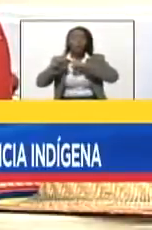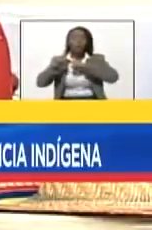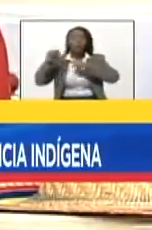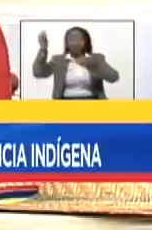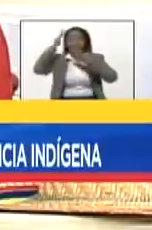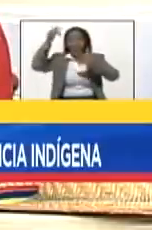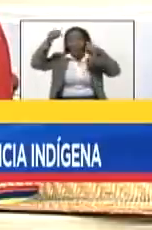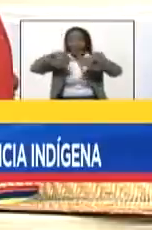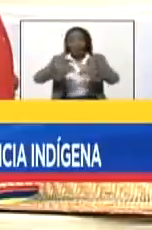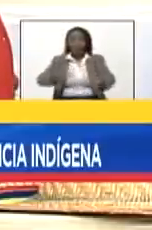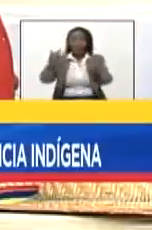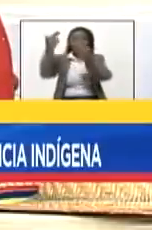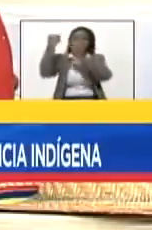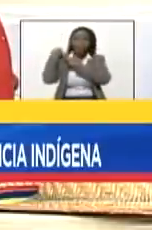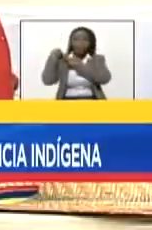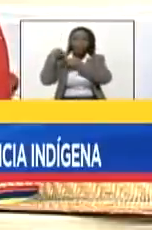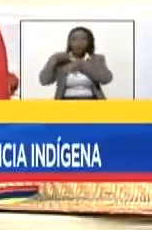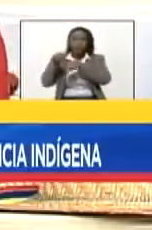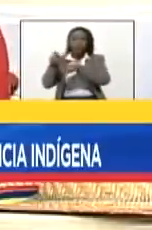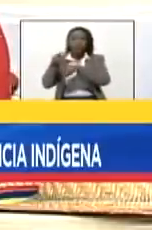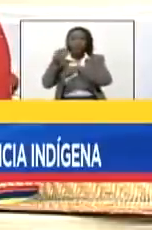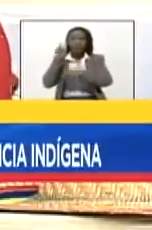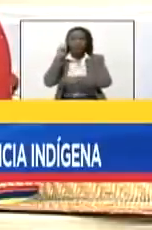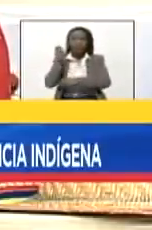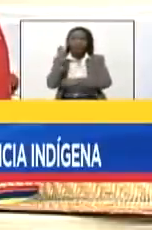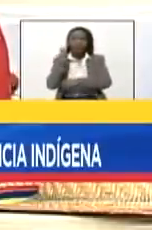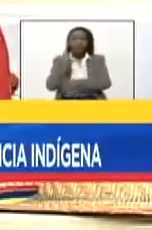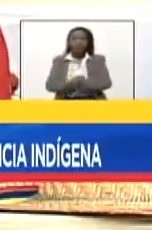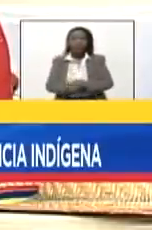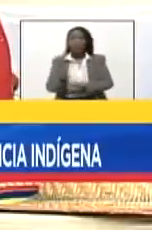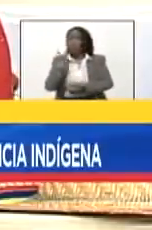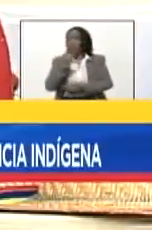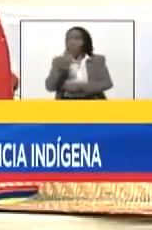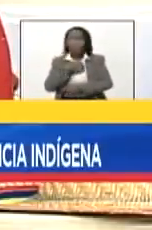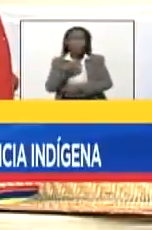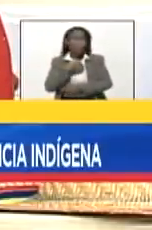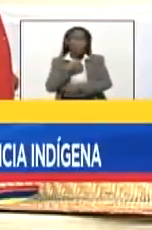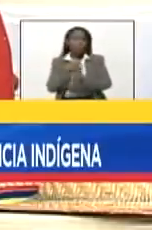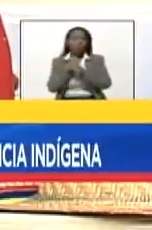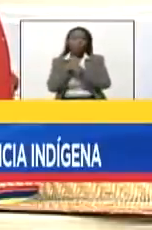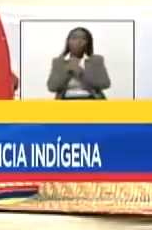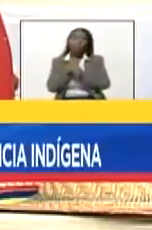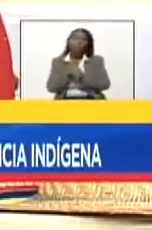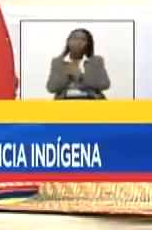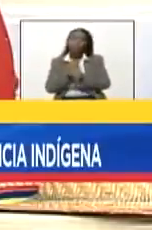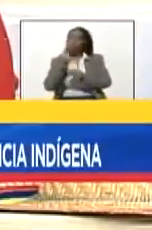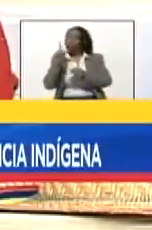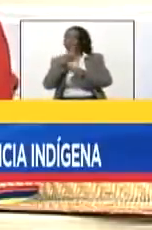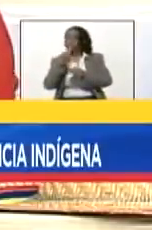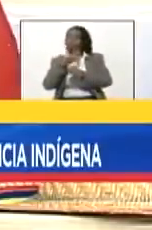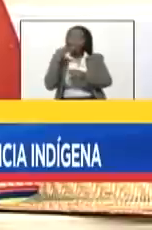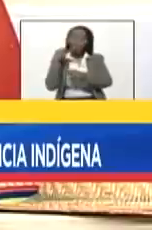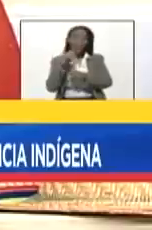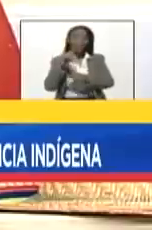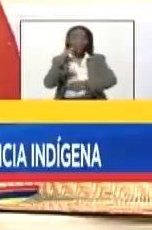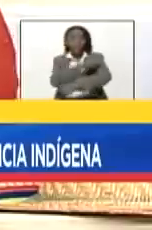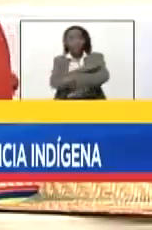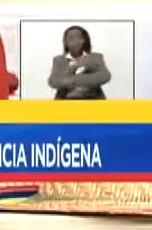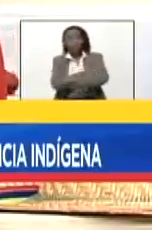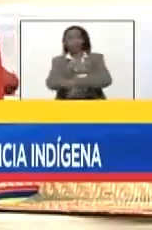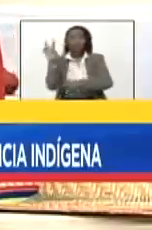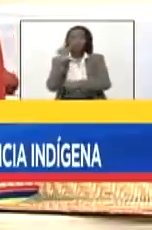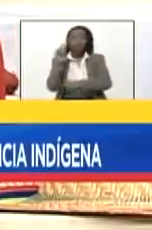hoy asume esa responsabilidad y asume esa tarea. Y no podemos esperar nada, presidente, o no podemos esperar menos de la derecha